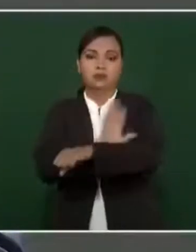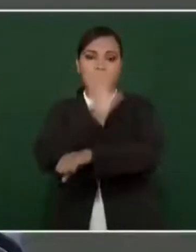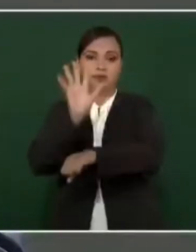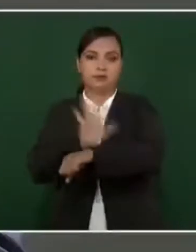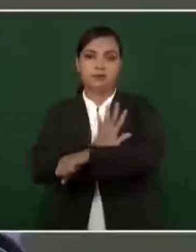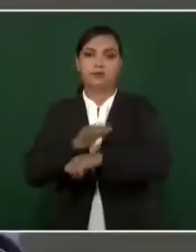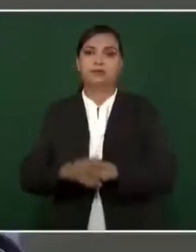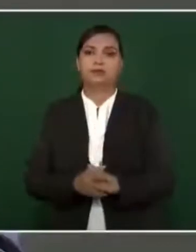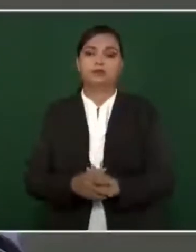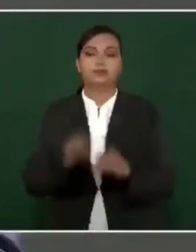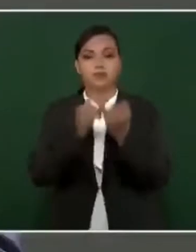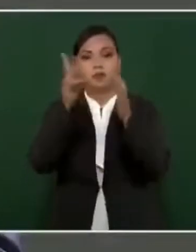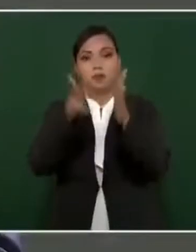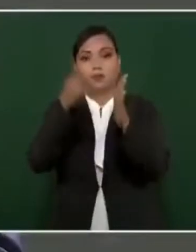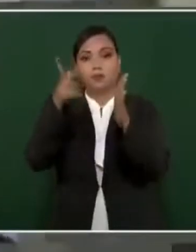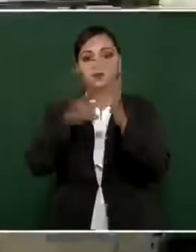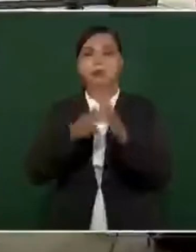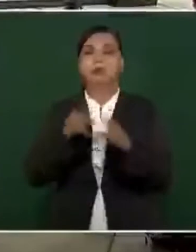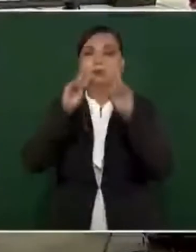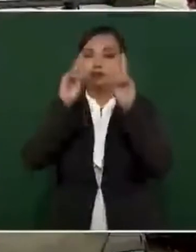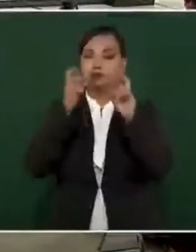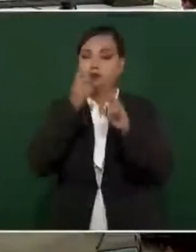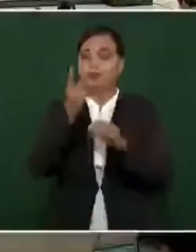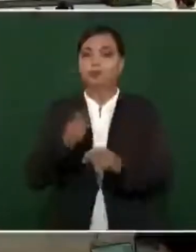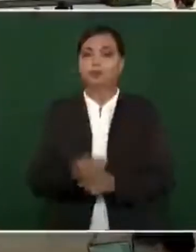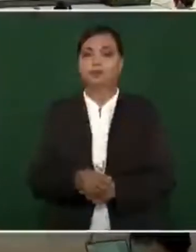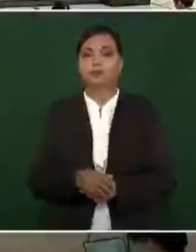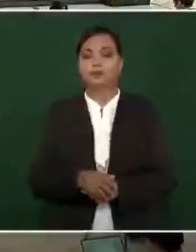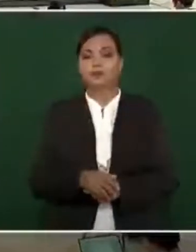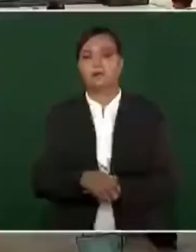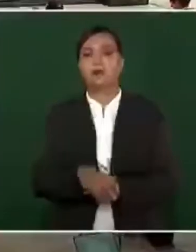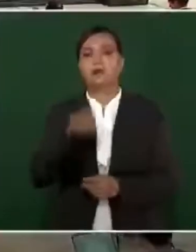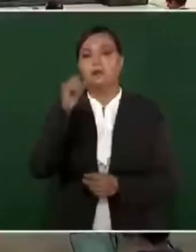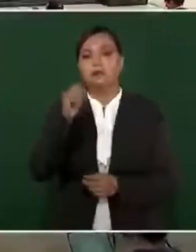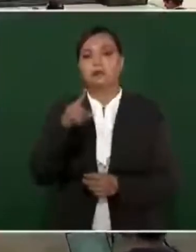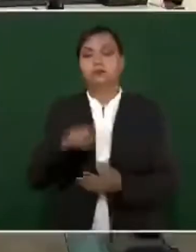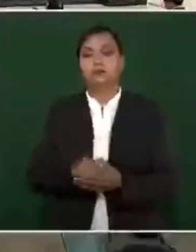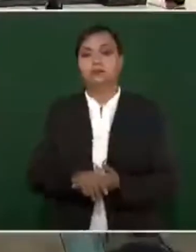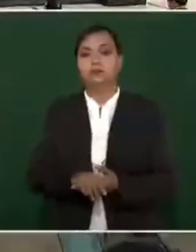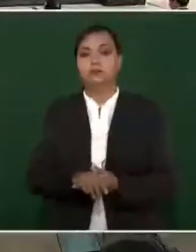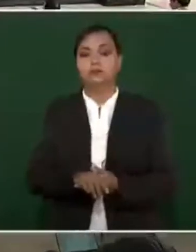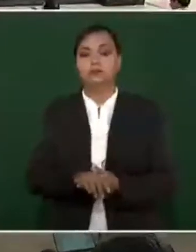también no se